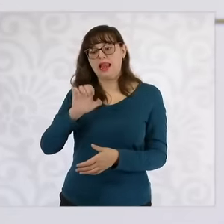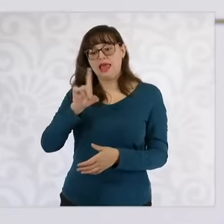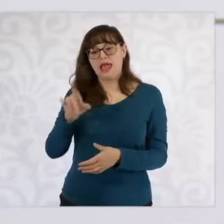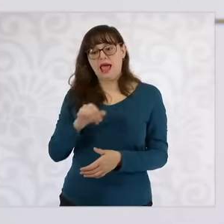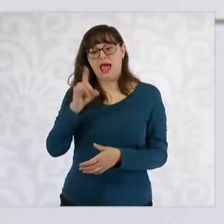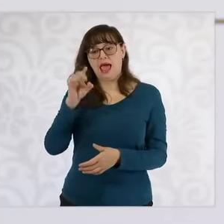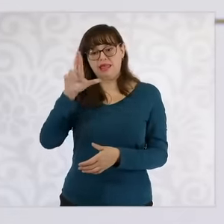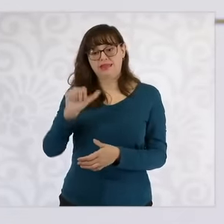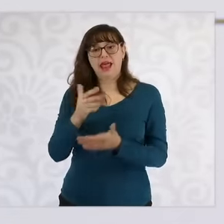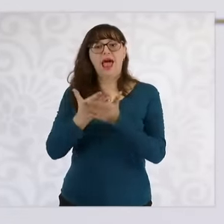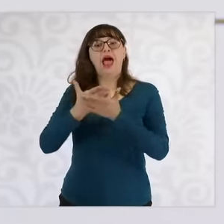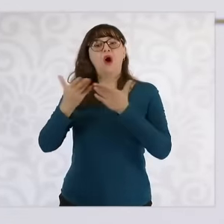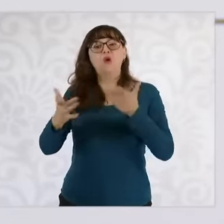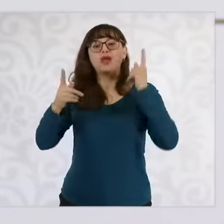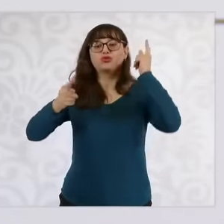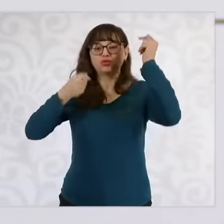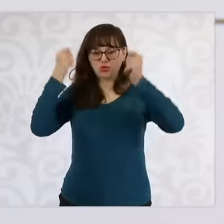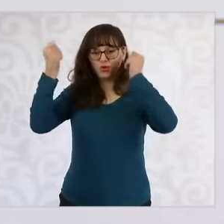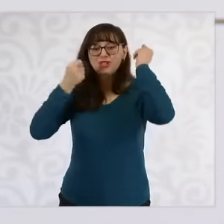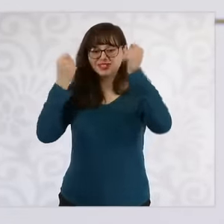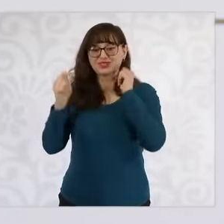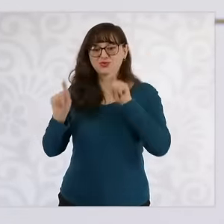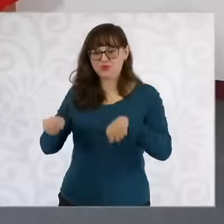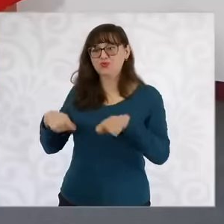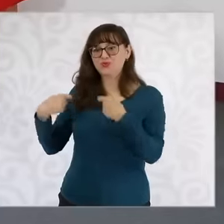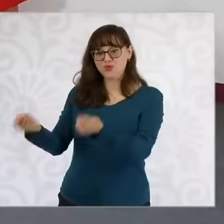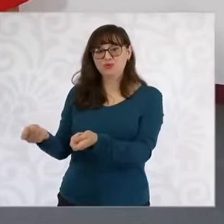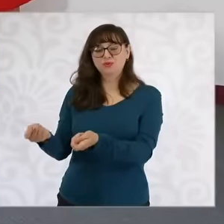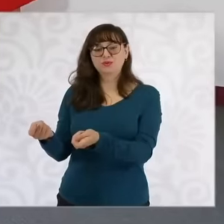está de secretaria de Turismo en el gobierno de la ciudad,